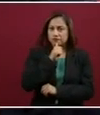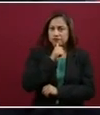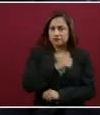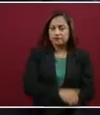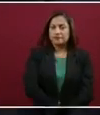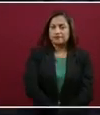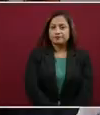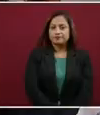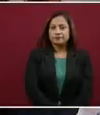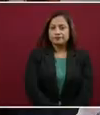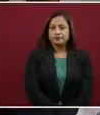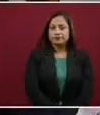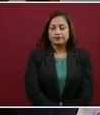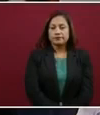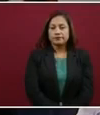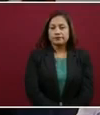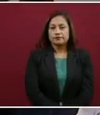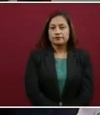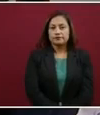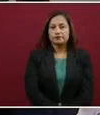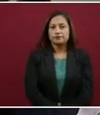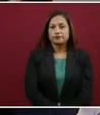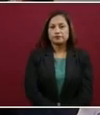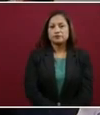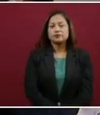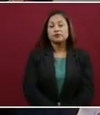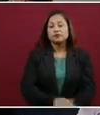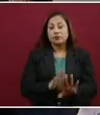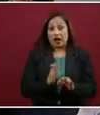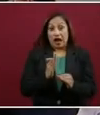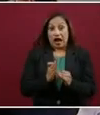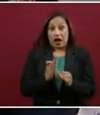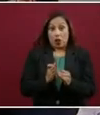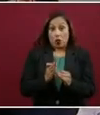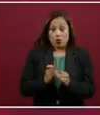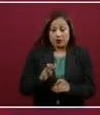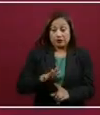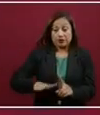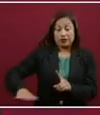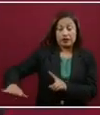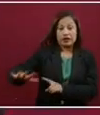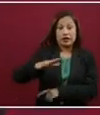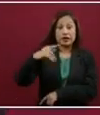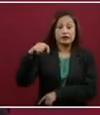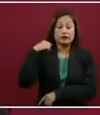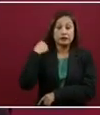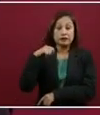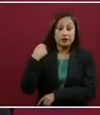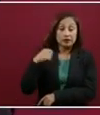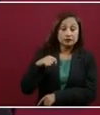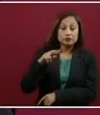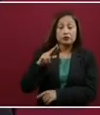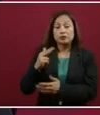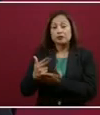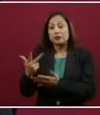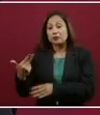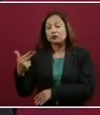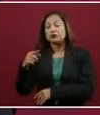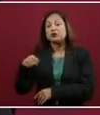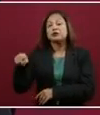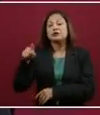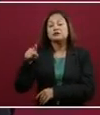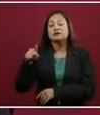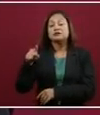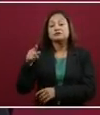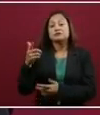Entonces, si se está presentando esta situación en Tabasco, en Villahermosa, yo creo